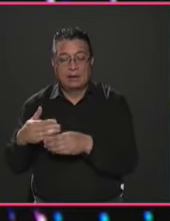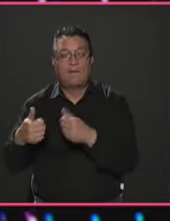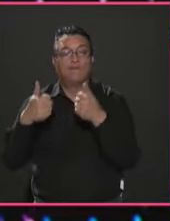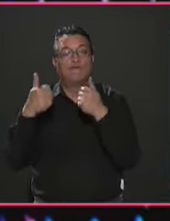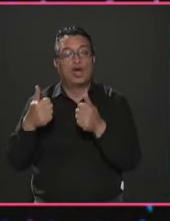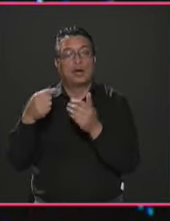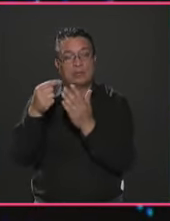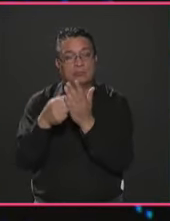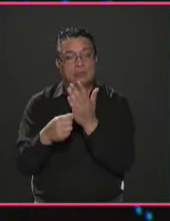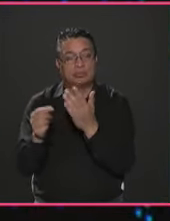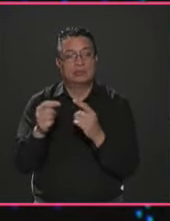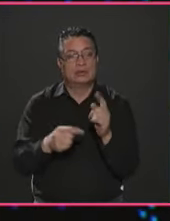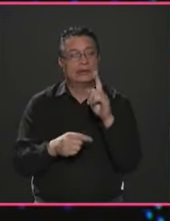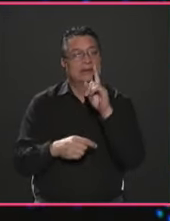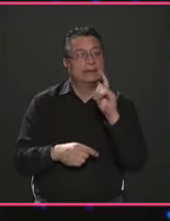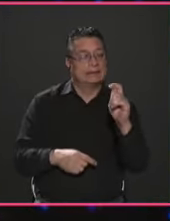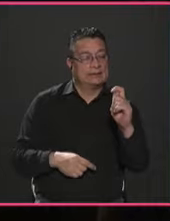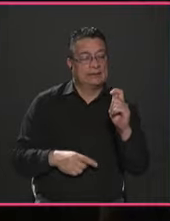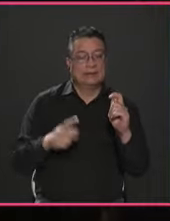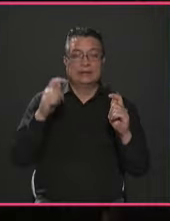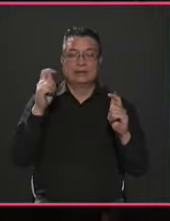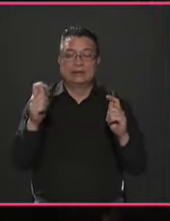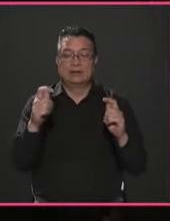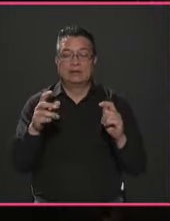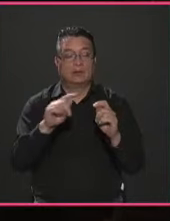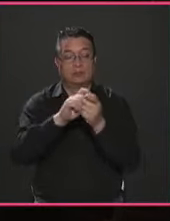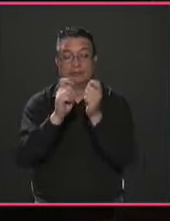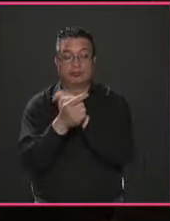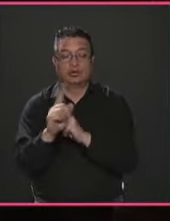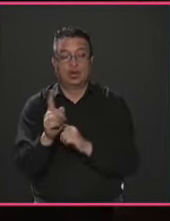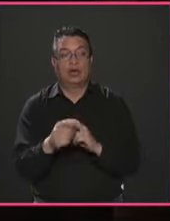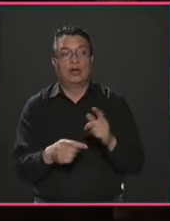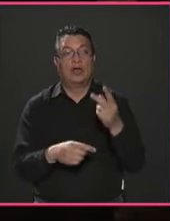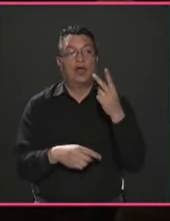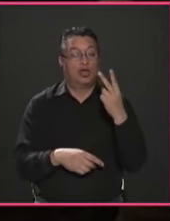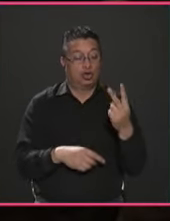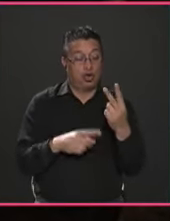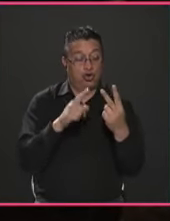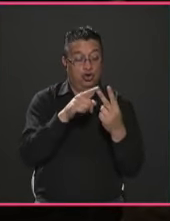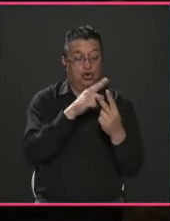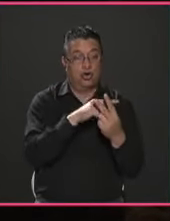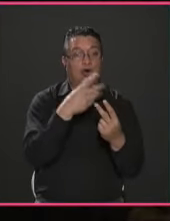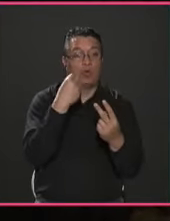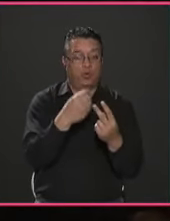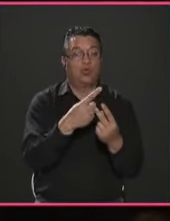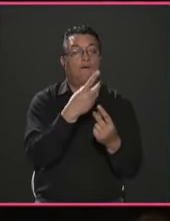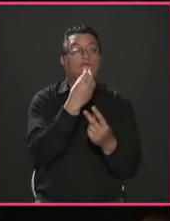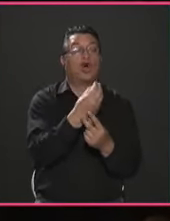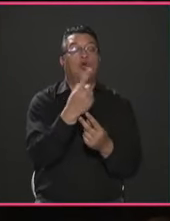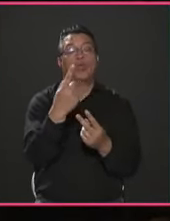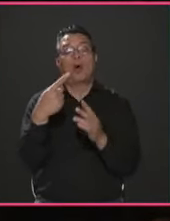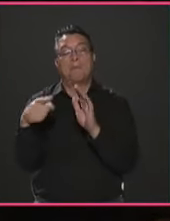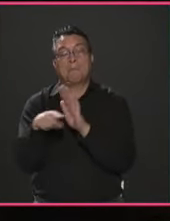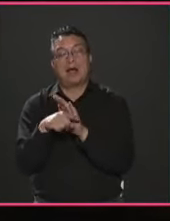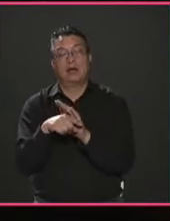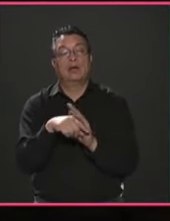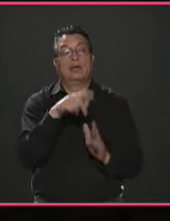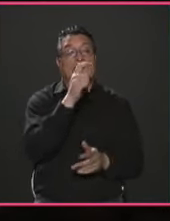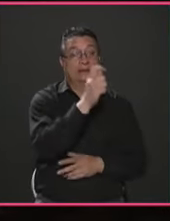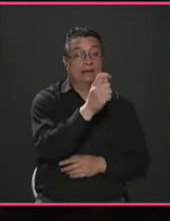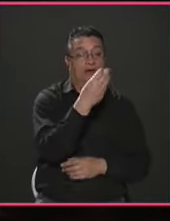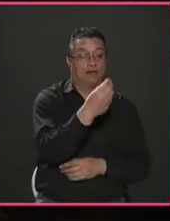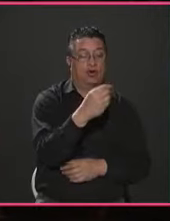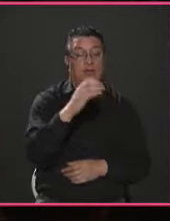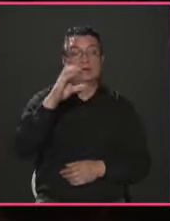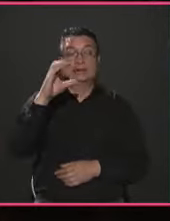tenían una t y una t no tenían la mutación dos Tenían un alelo bueno y una Alo malo tenían una t que es la